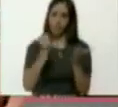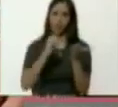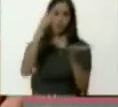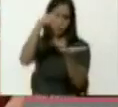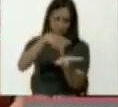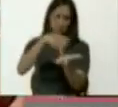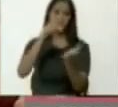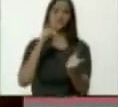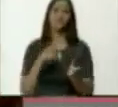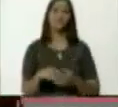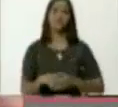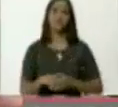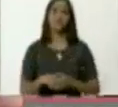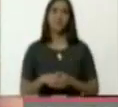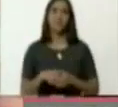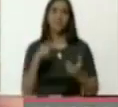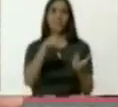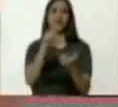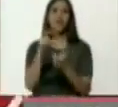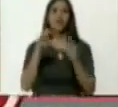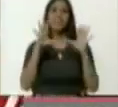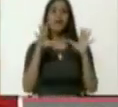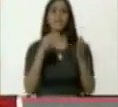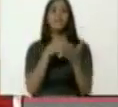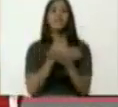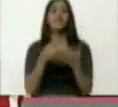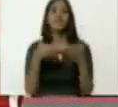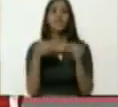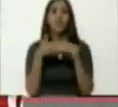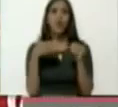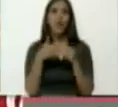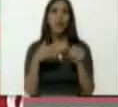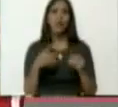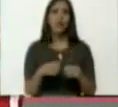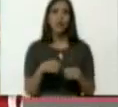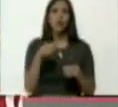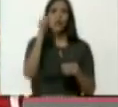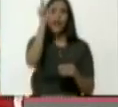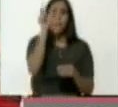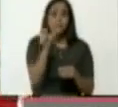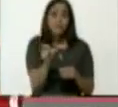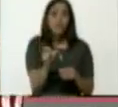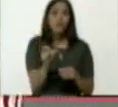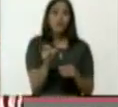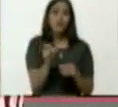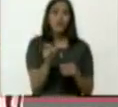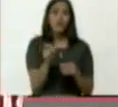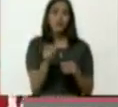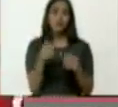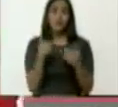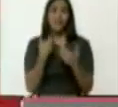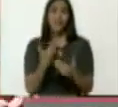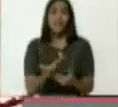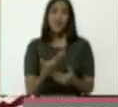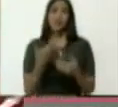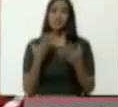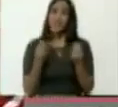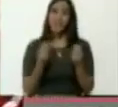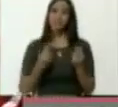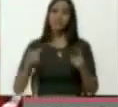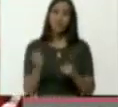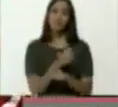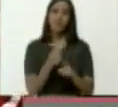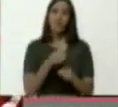Sí. ¿Ah? Están cobrando $10 millones. $10 millones. Un tipo que le dio, un compañero que le dio tanto coñazo a